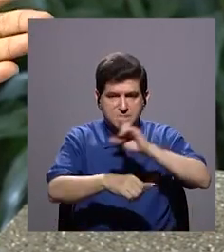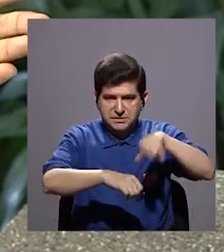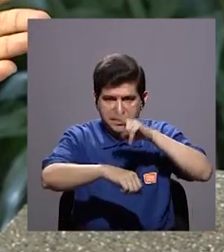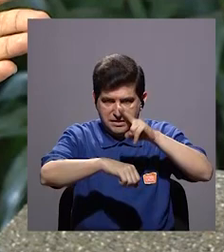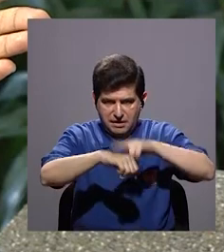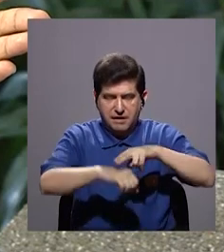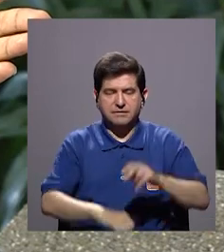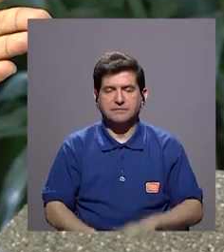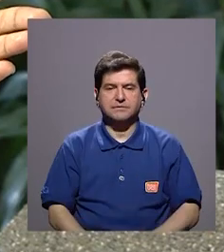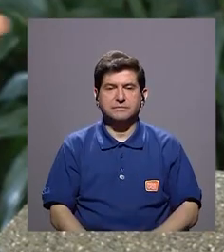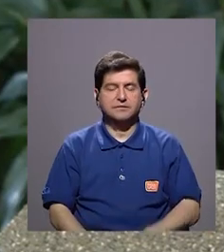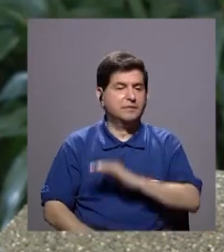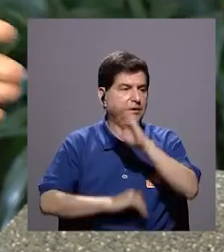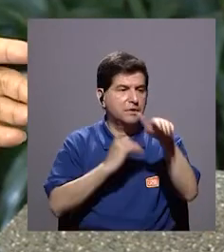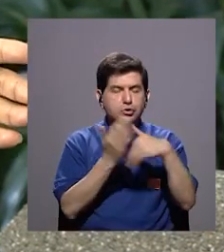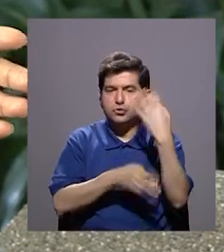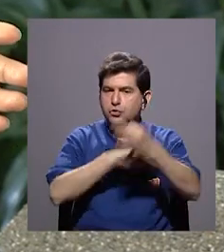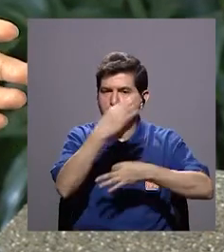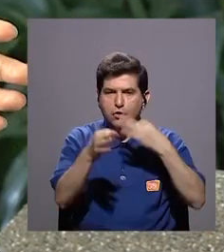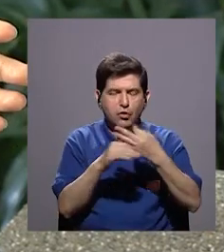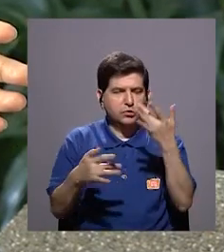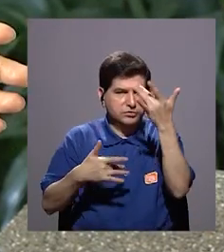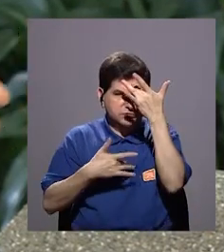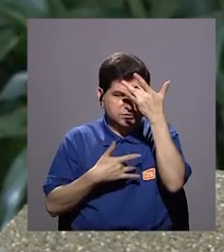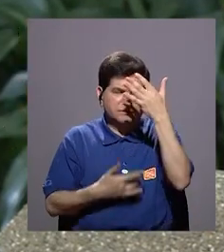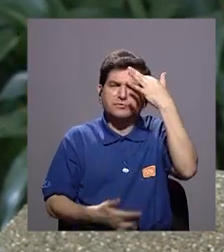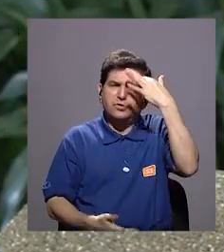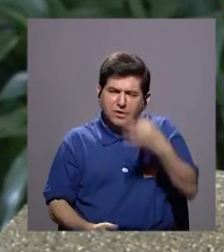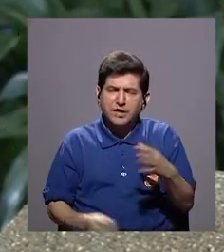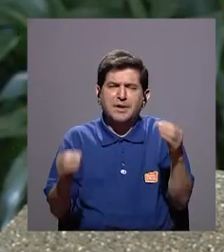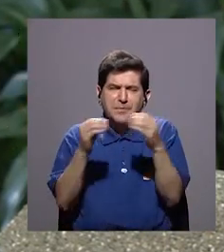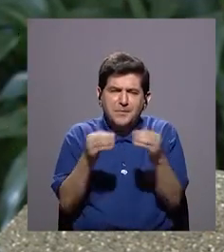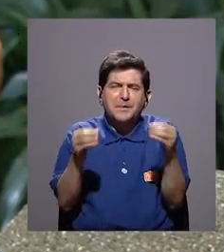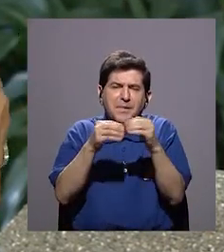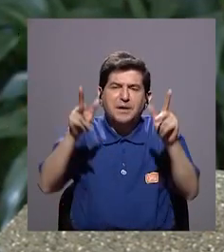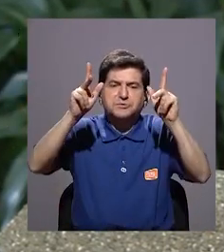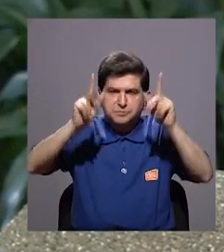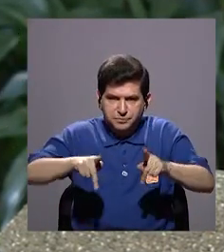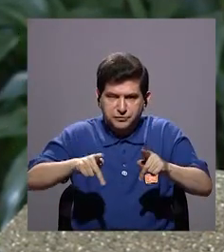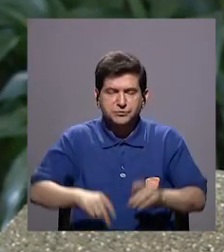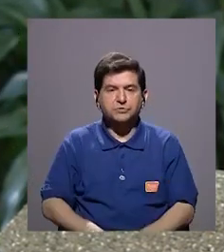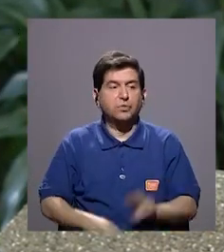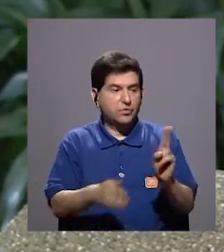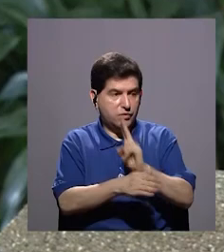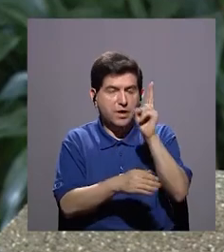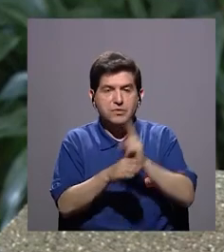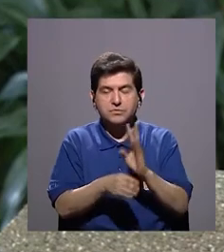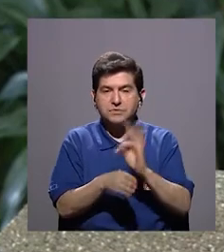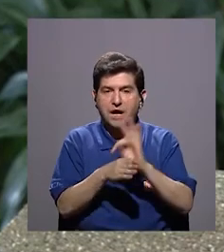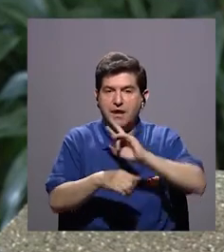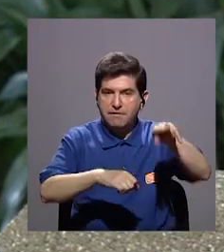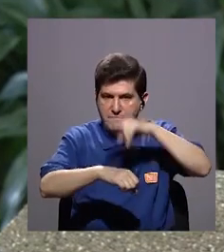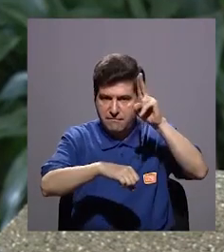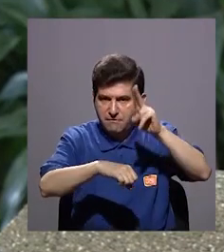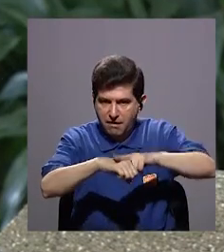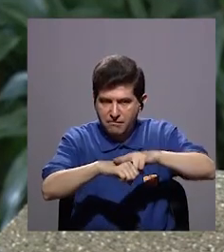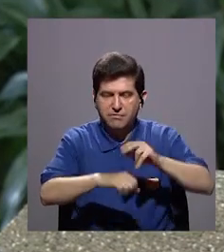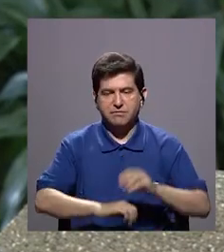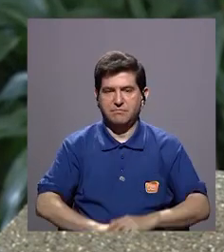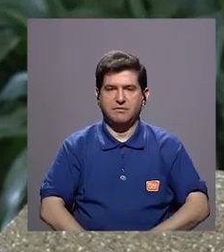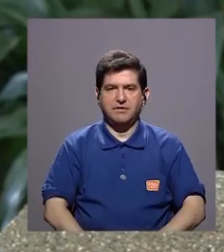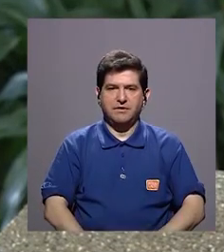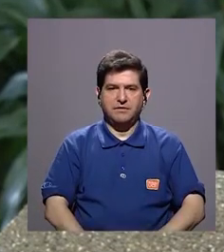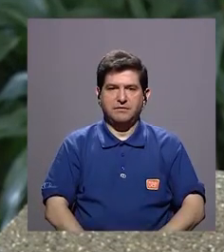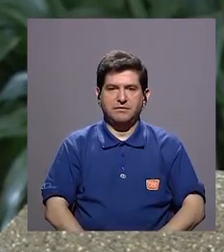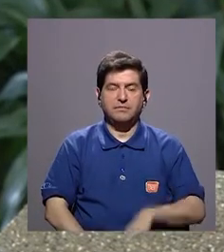medicina alópata, ¿verdad? Para cualquier tipo de enfermedad. De hecho, creo que cada vez hay más gente que está usando las terapias